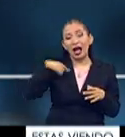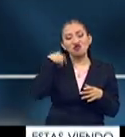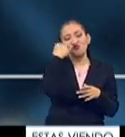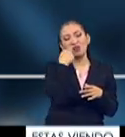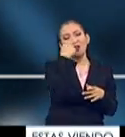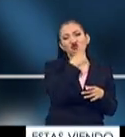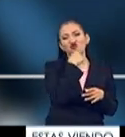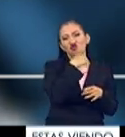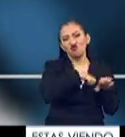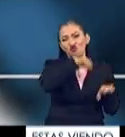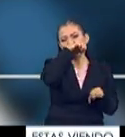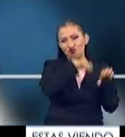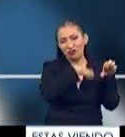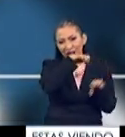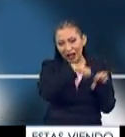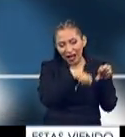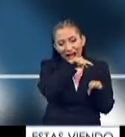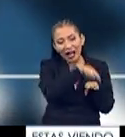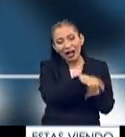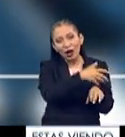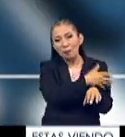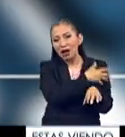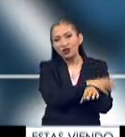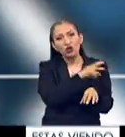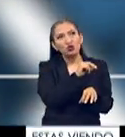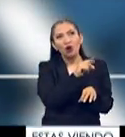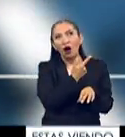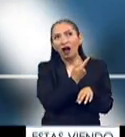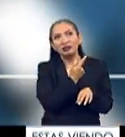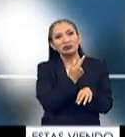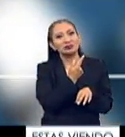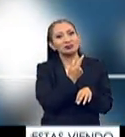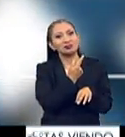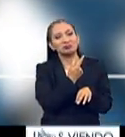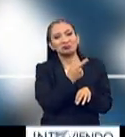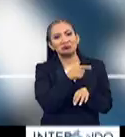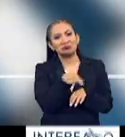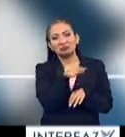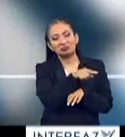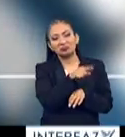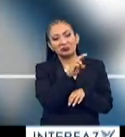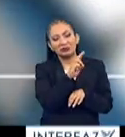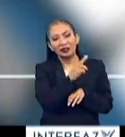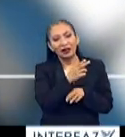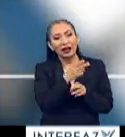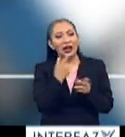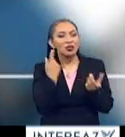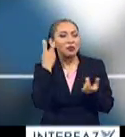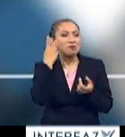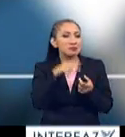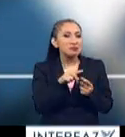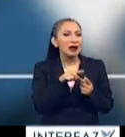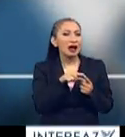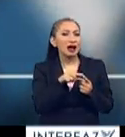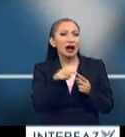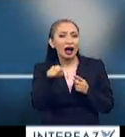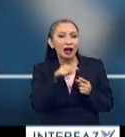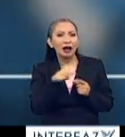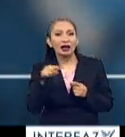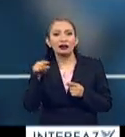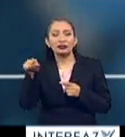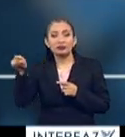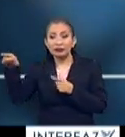jubilados. Entonces sí, mis compañeros no eran de esta ciudad y sí, todos los fines de semana viajaban a sus lugares de